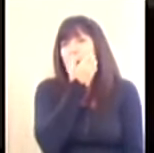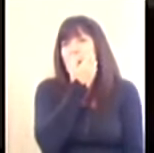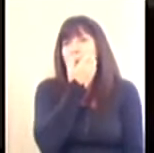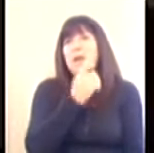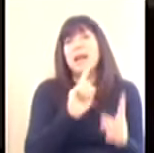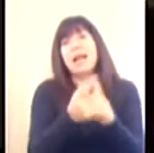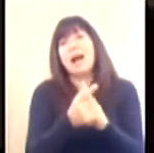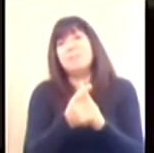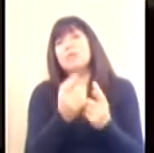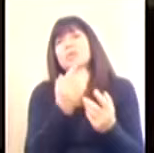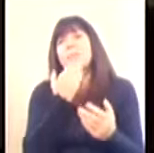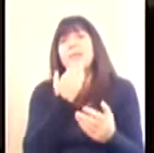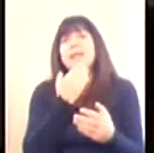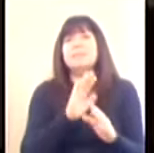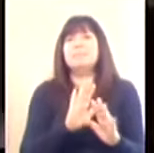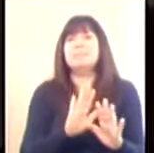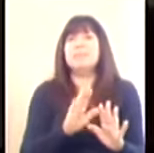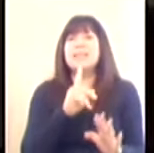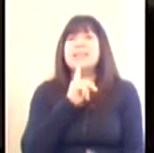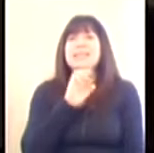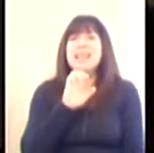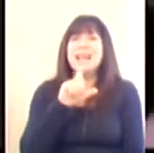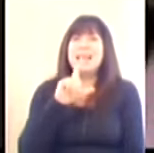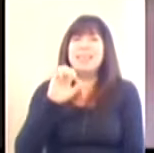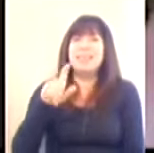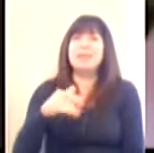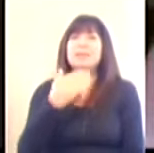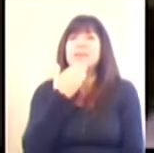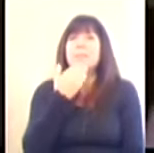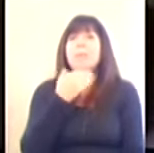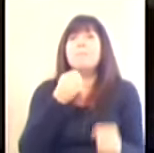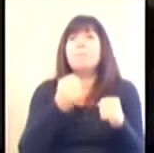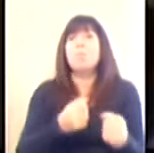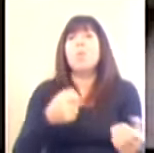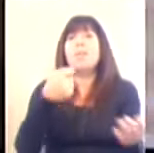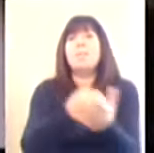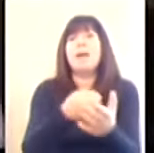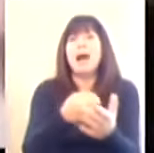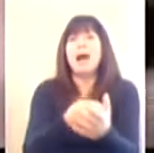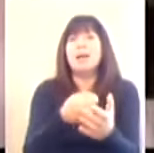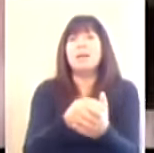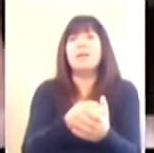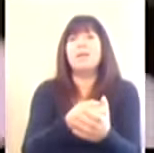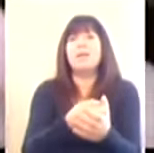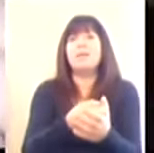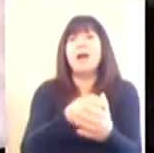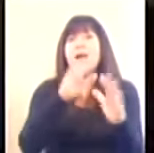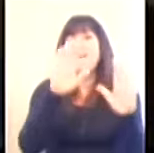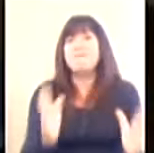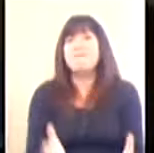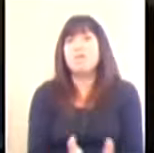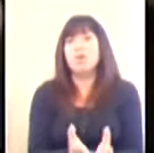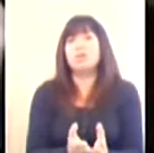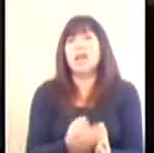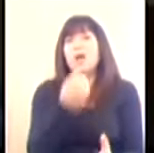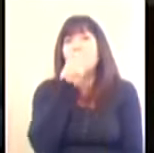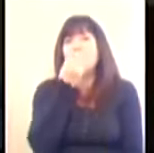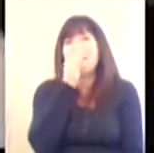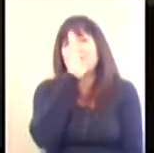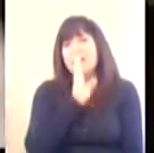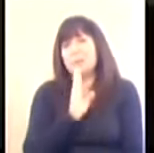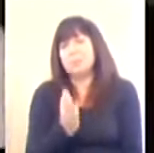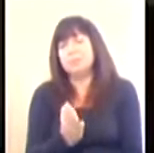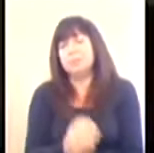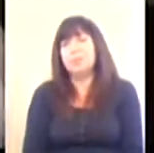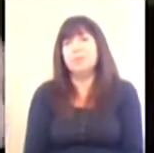hemos hecho. El pellet se puede pagar con una bolsa de comida de perro y en el fondo se ocupa mucho más eficientemente. Entonces, en el fondo,